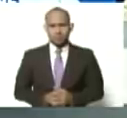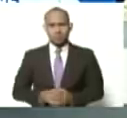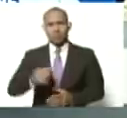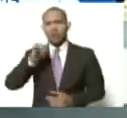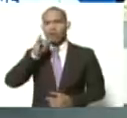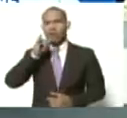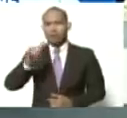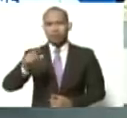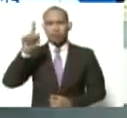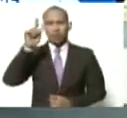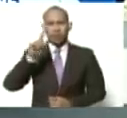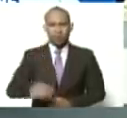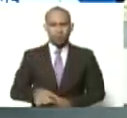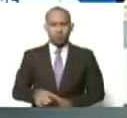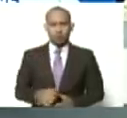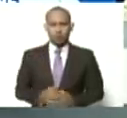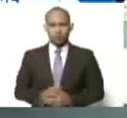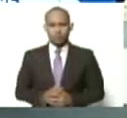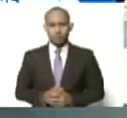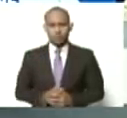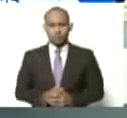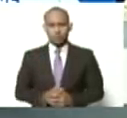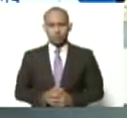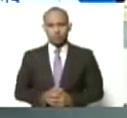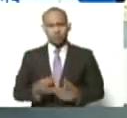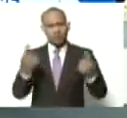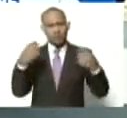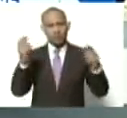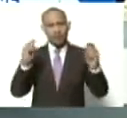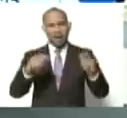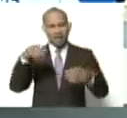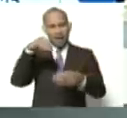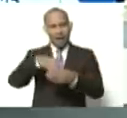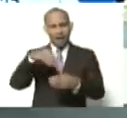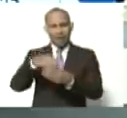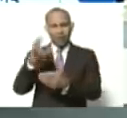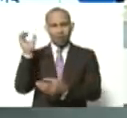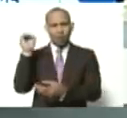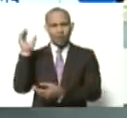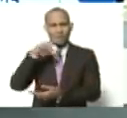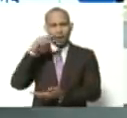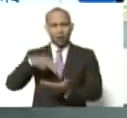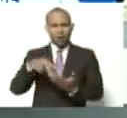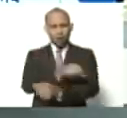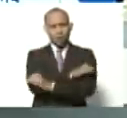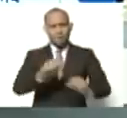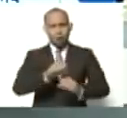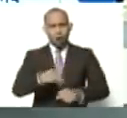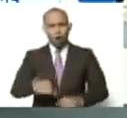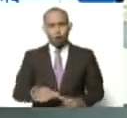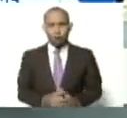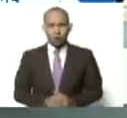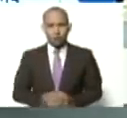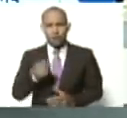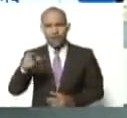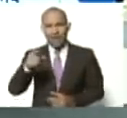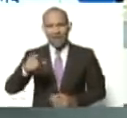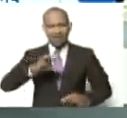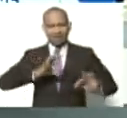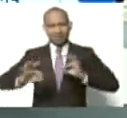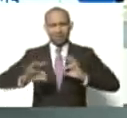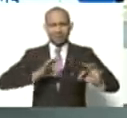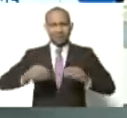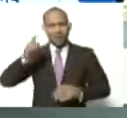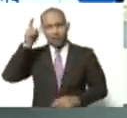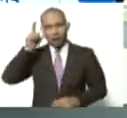Denunció el intento de poner bombas para explotar la Asamblea Nacional. Es el plan de Duque y de